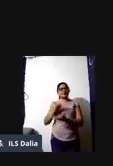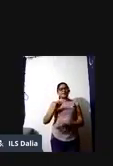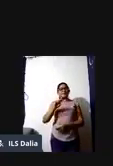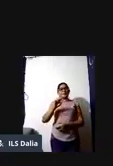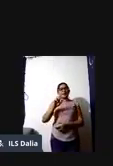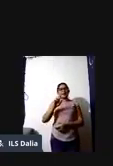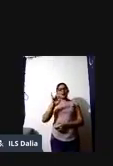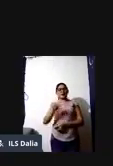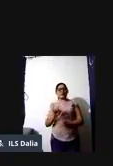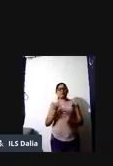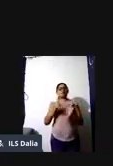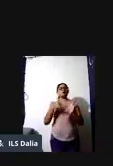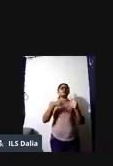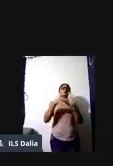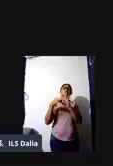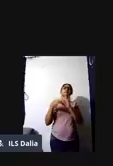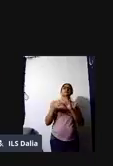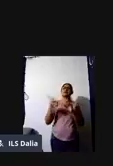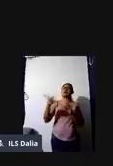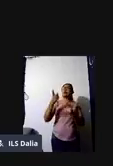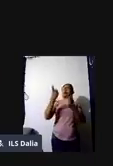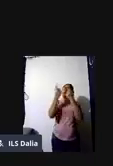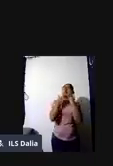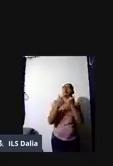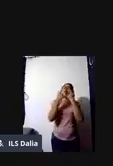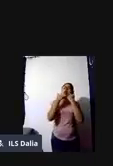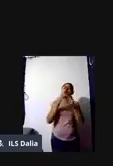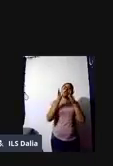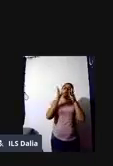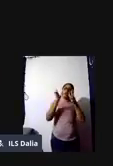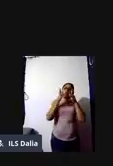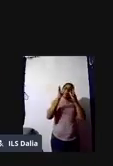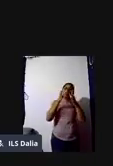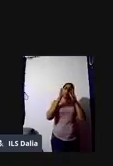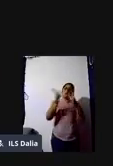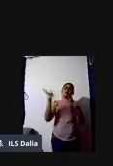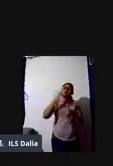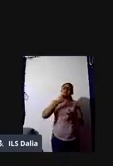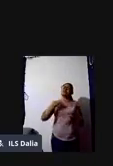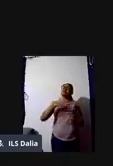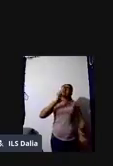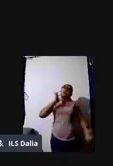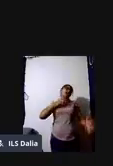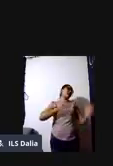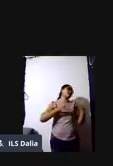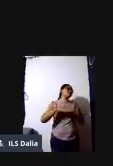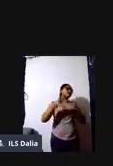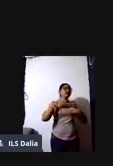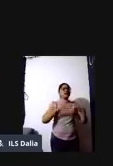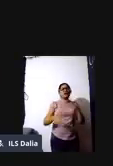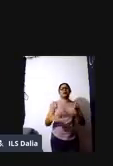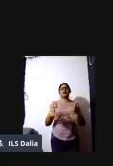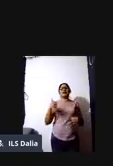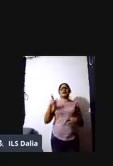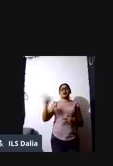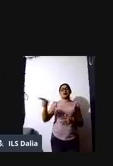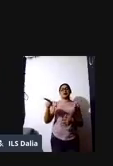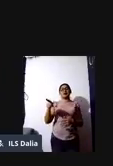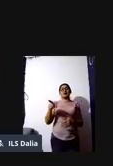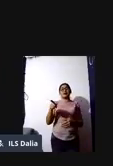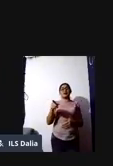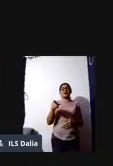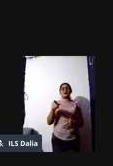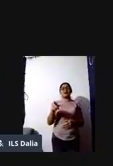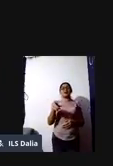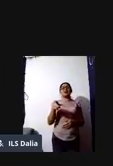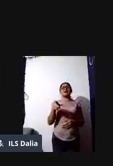llanto y me dice que está cansadísima, que está agotada y ella puede empezar a